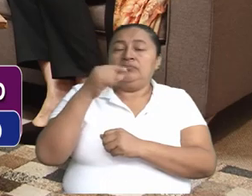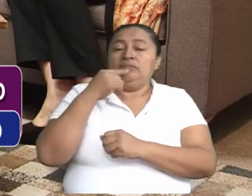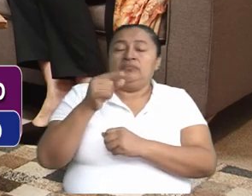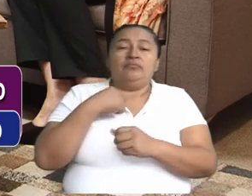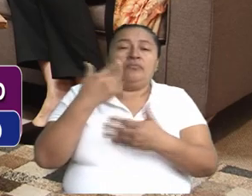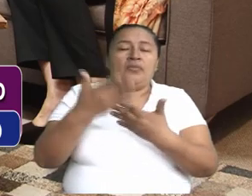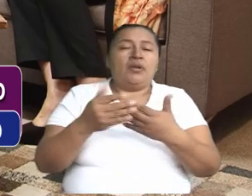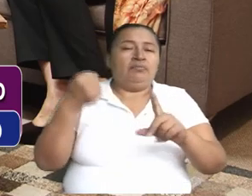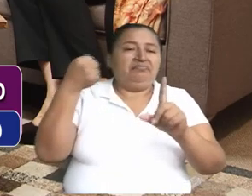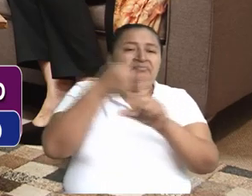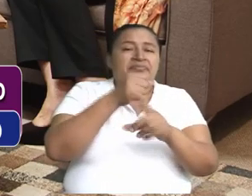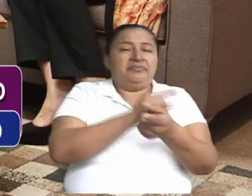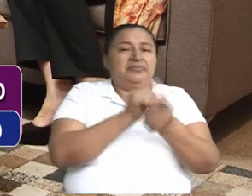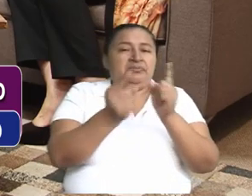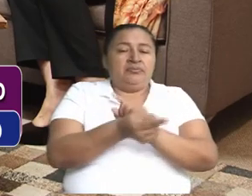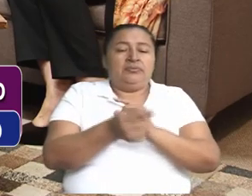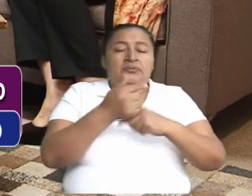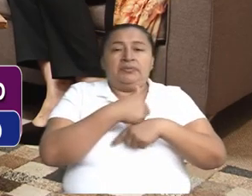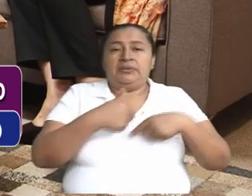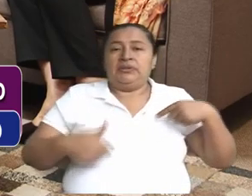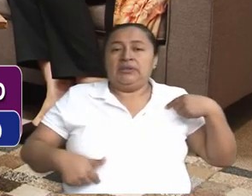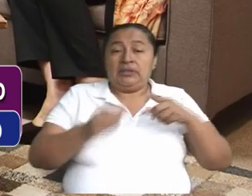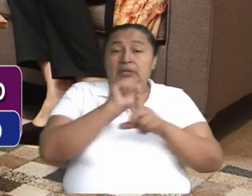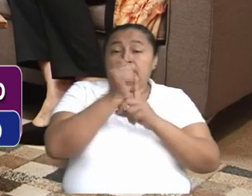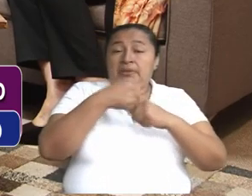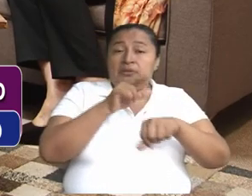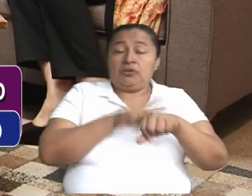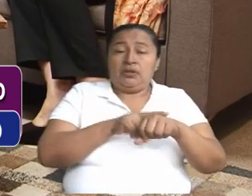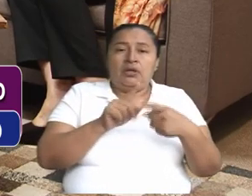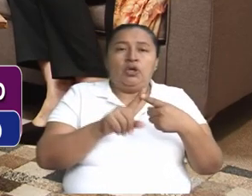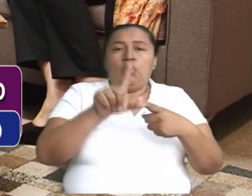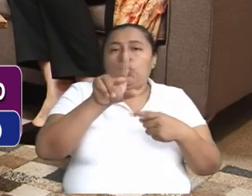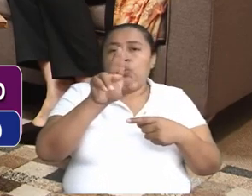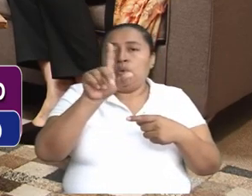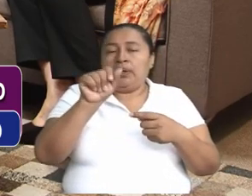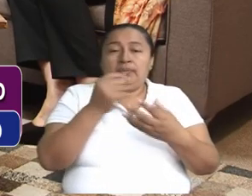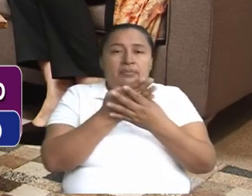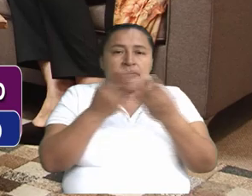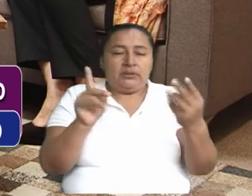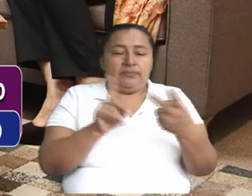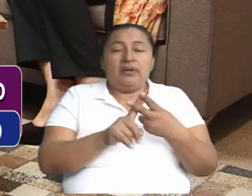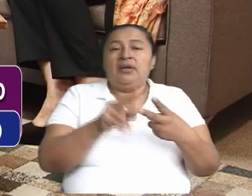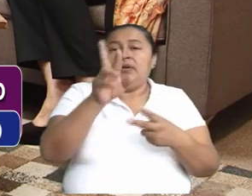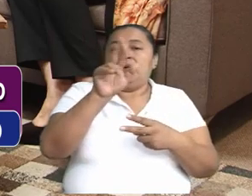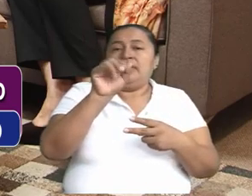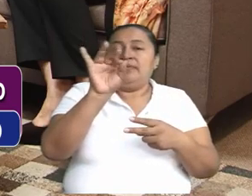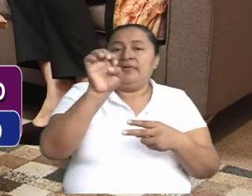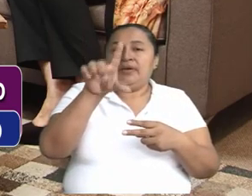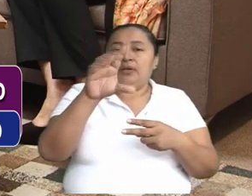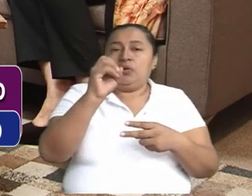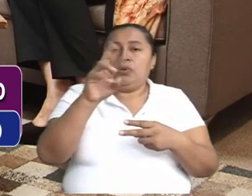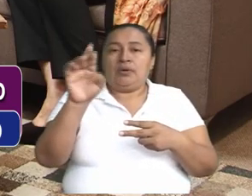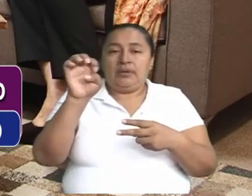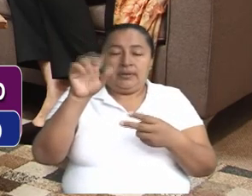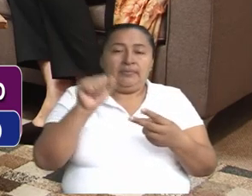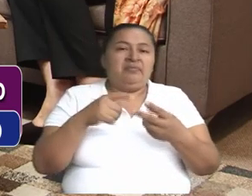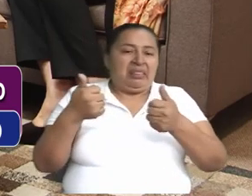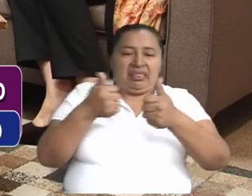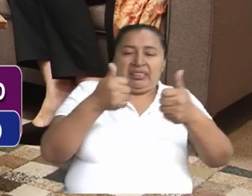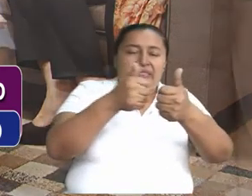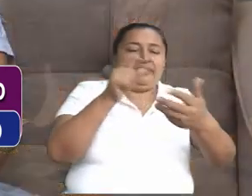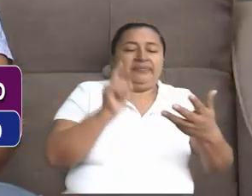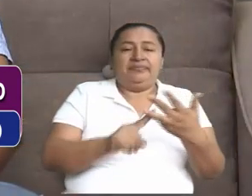legislativos, caso de Lula. Vemos también intentos similares con Rafael Correa, persecuciones precisamente,